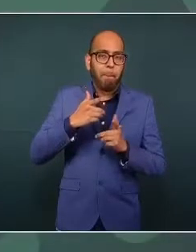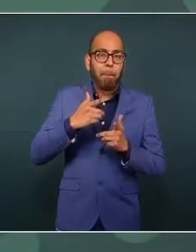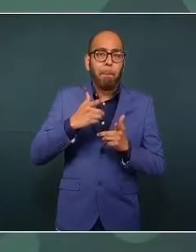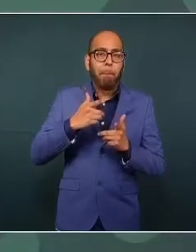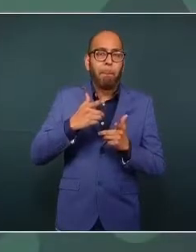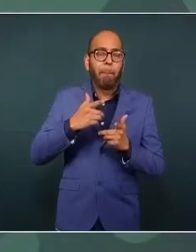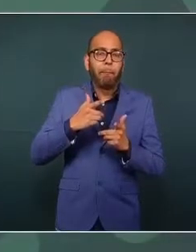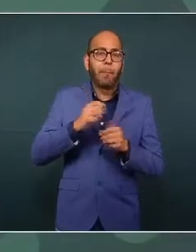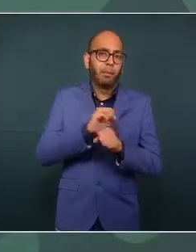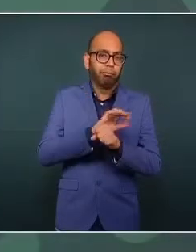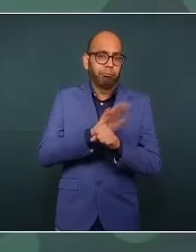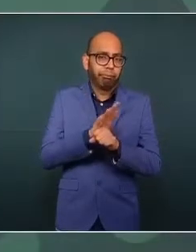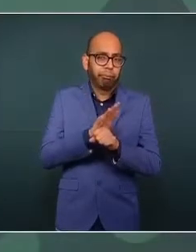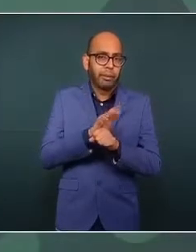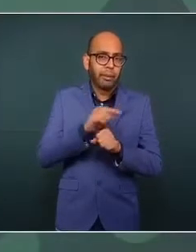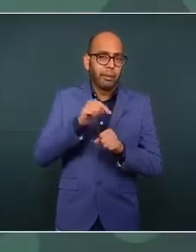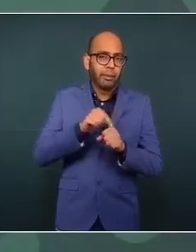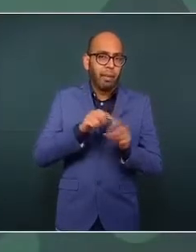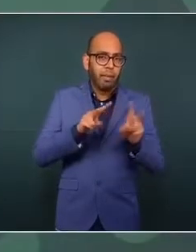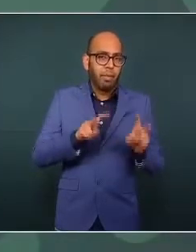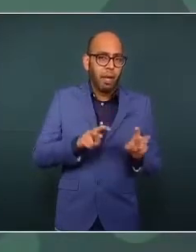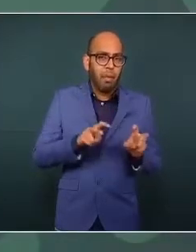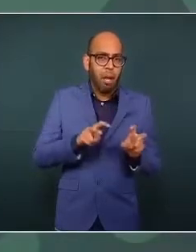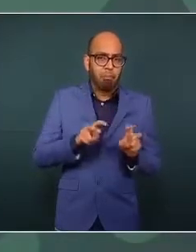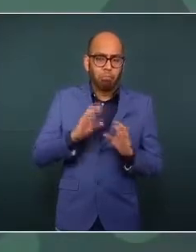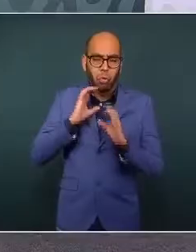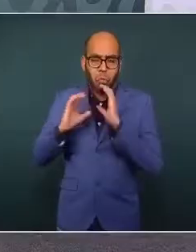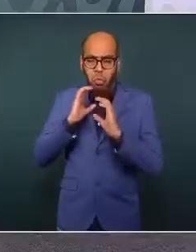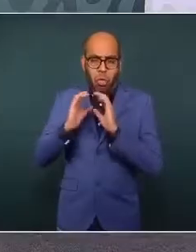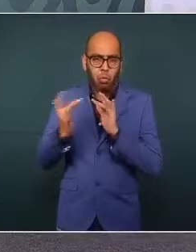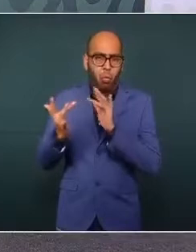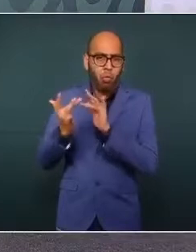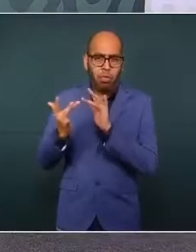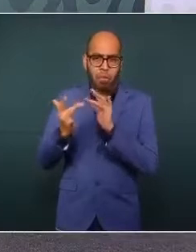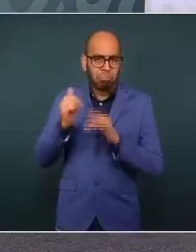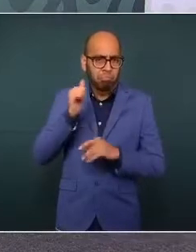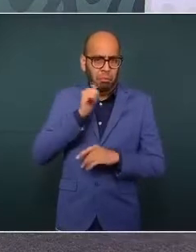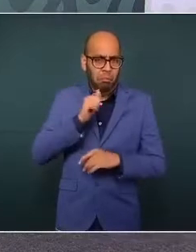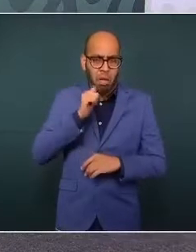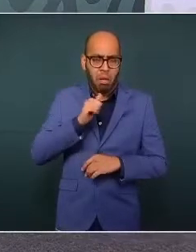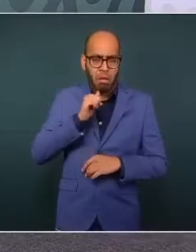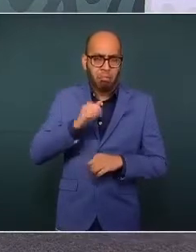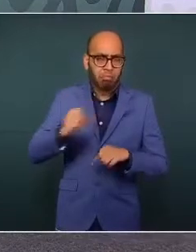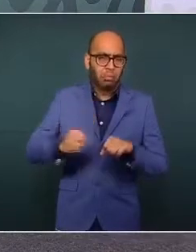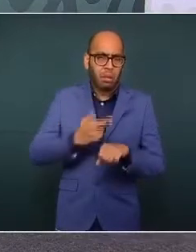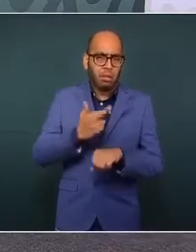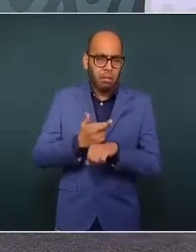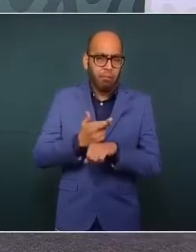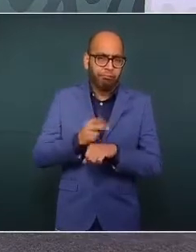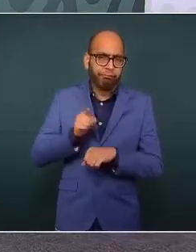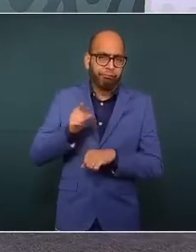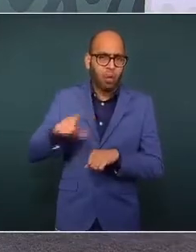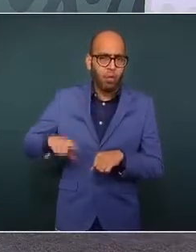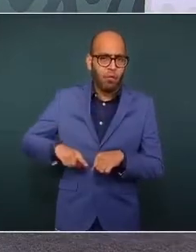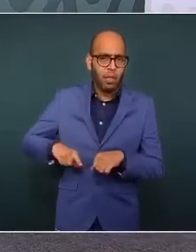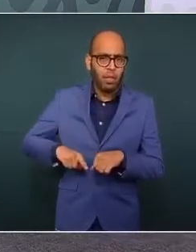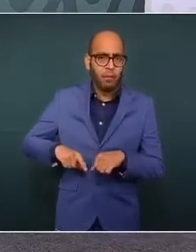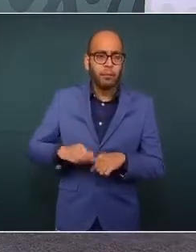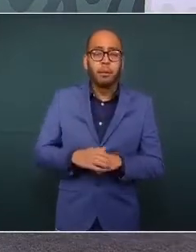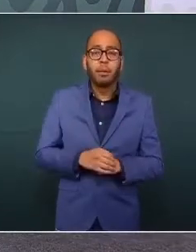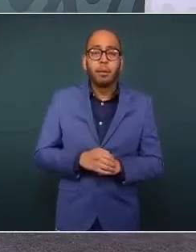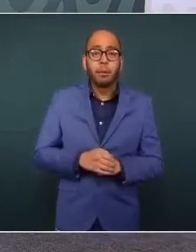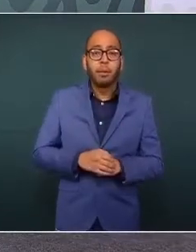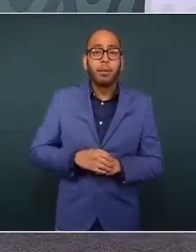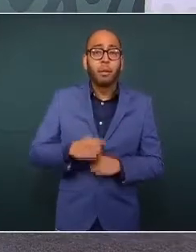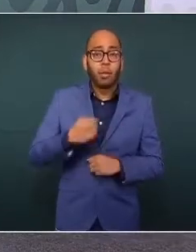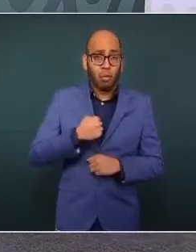virtual y cada semana, y le agradezco mucho a la ministra porque, a ver, yo me formé,